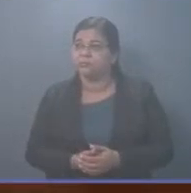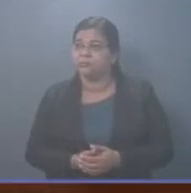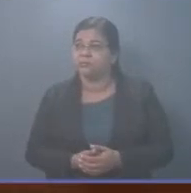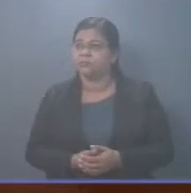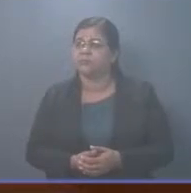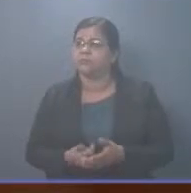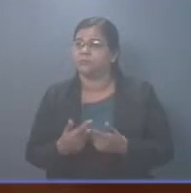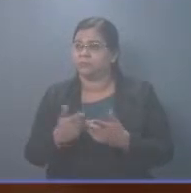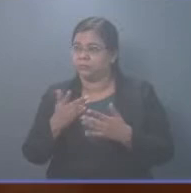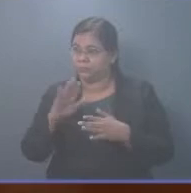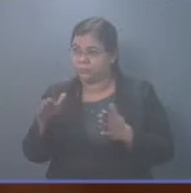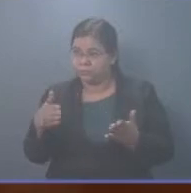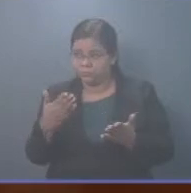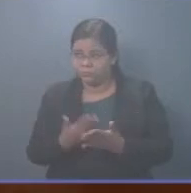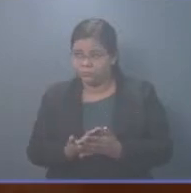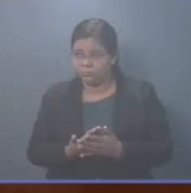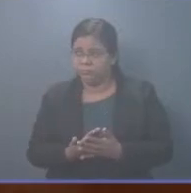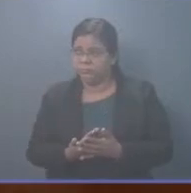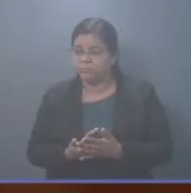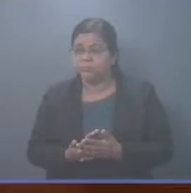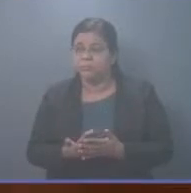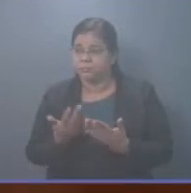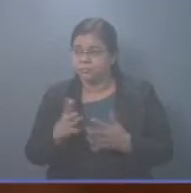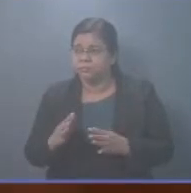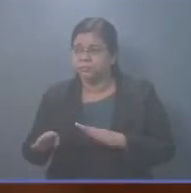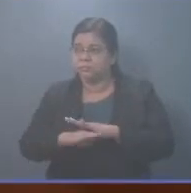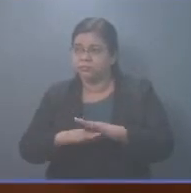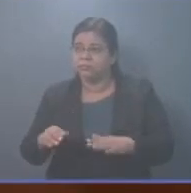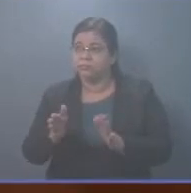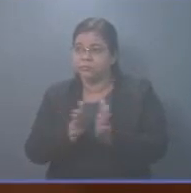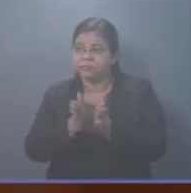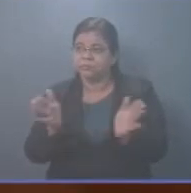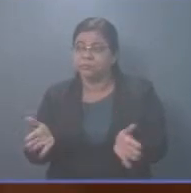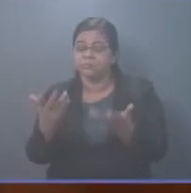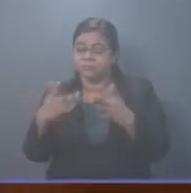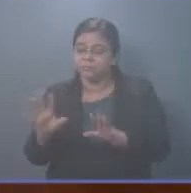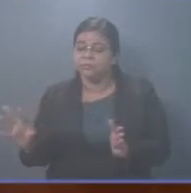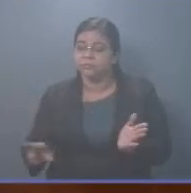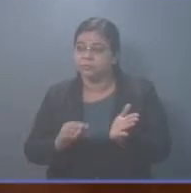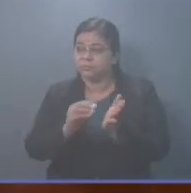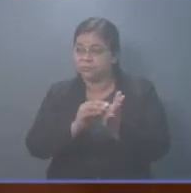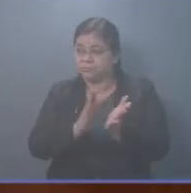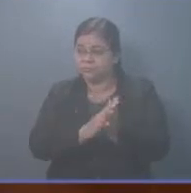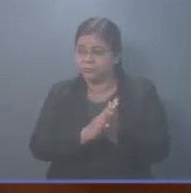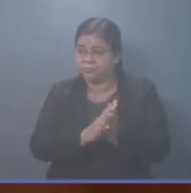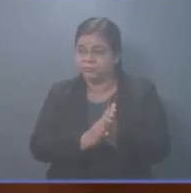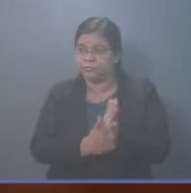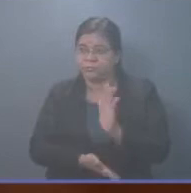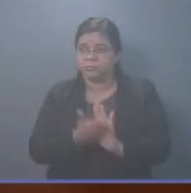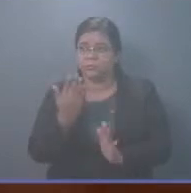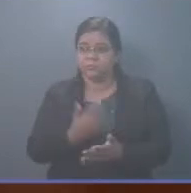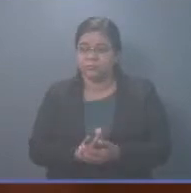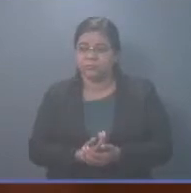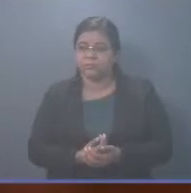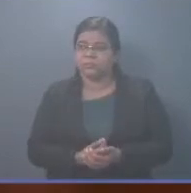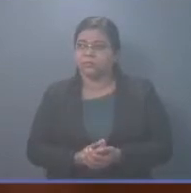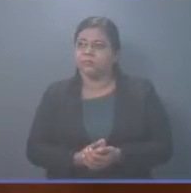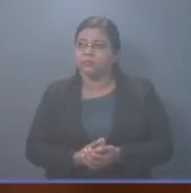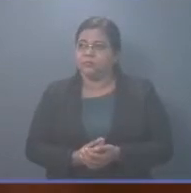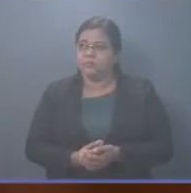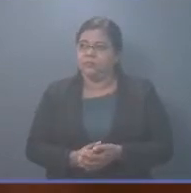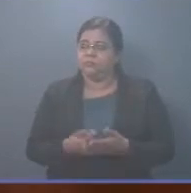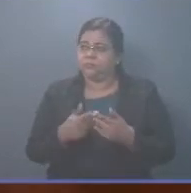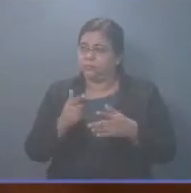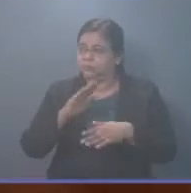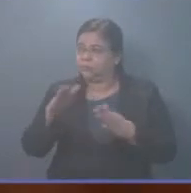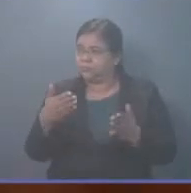condición alguna. Esto porque consideran que ya se encuentra equiparada en ambos sectores, sin embargo,